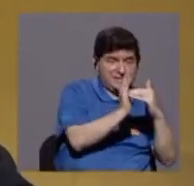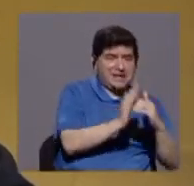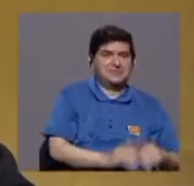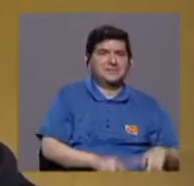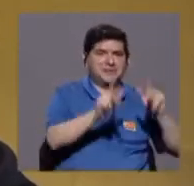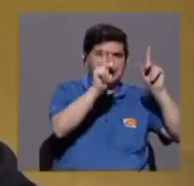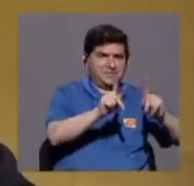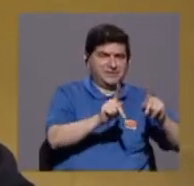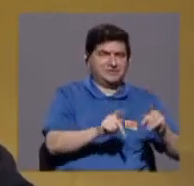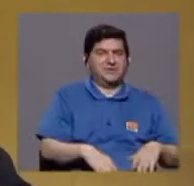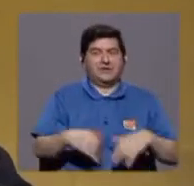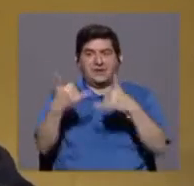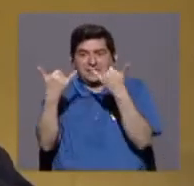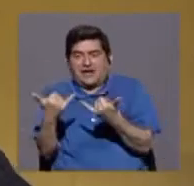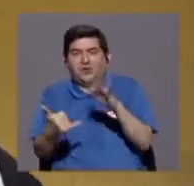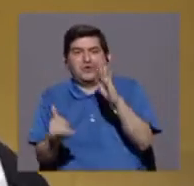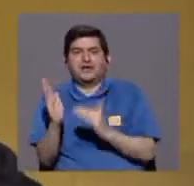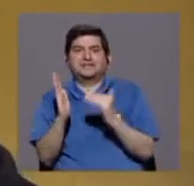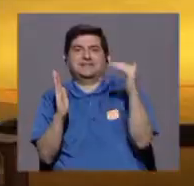millones. Adelante, don Héctor, por favor.